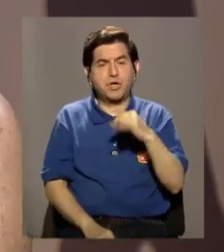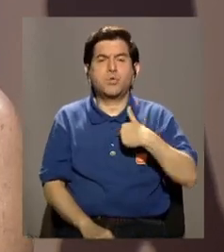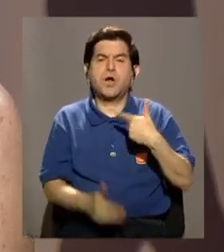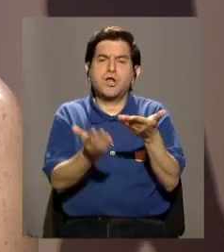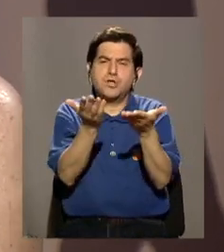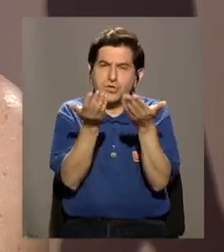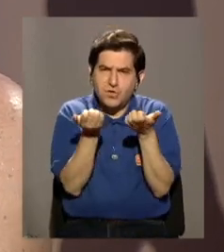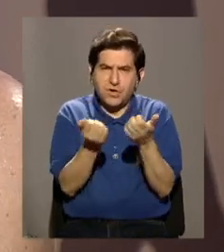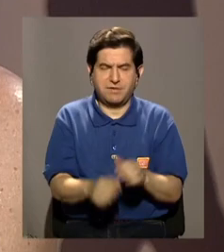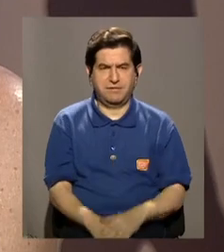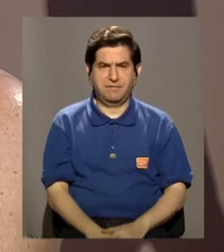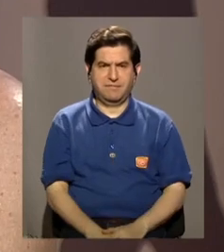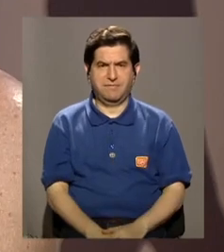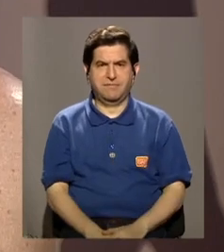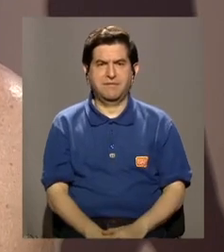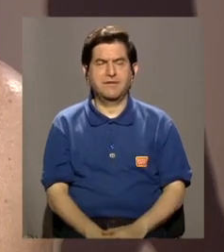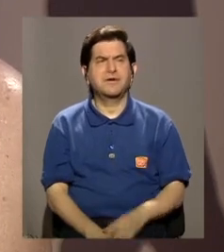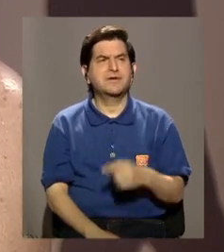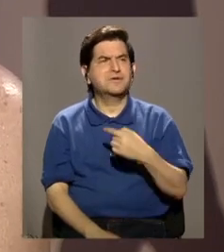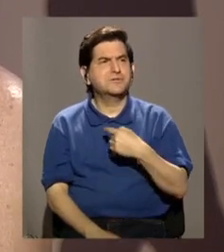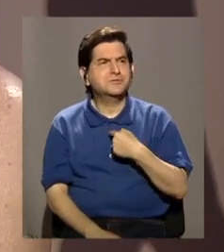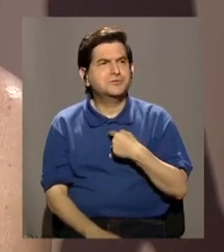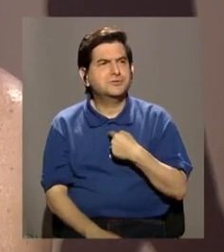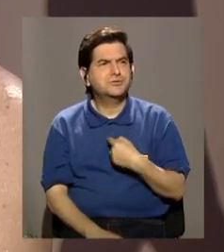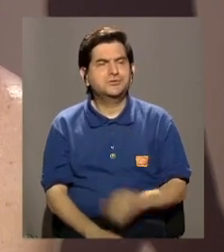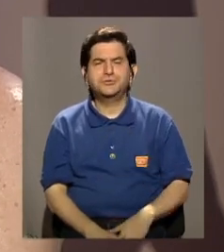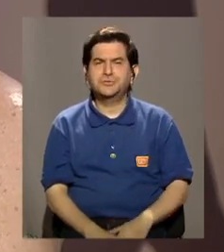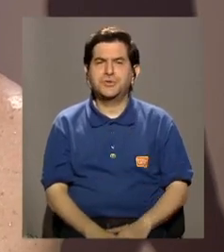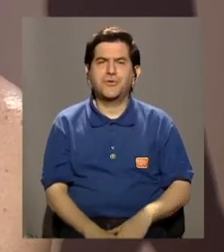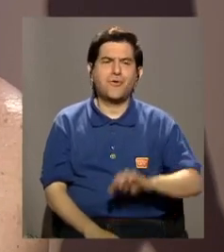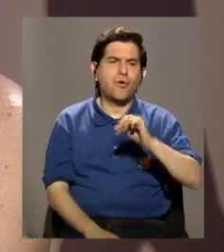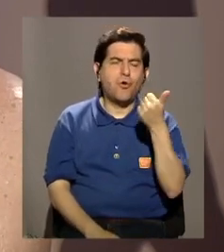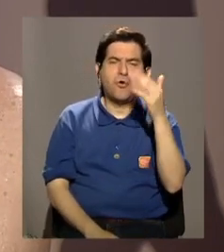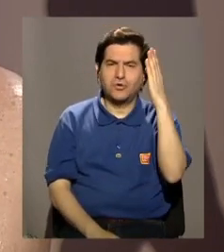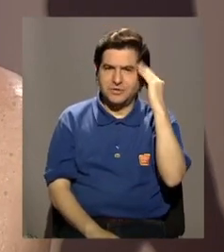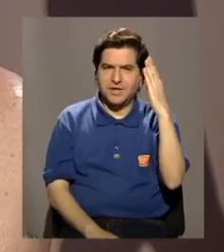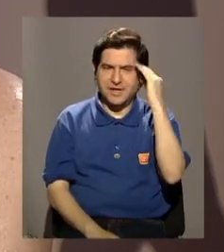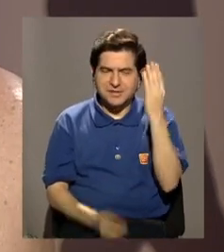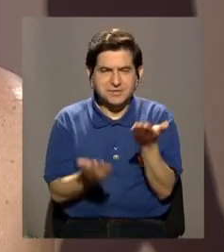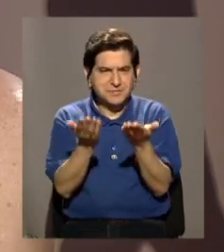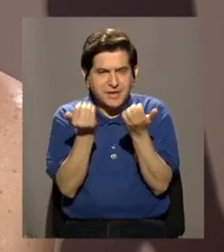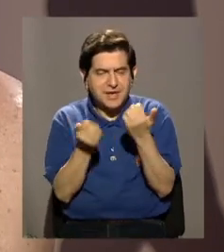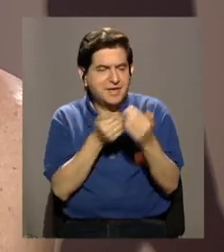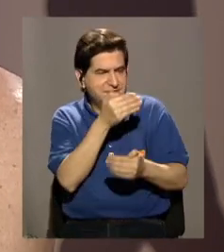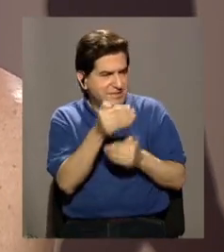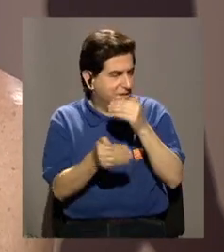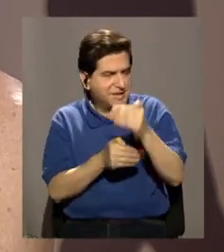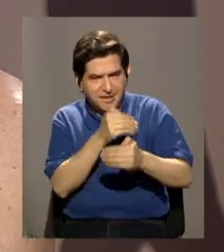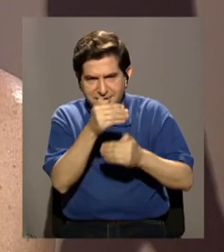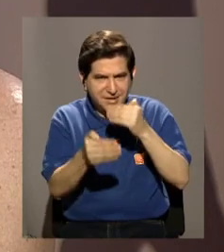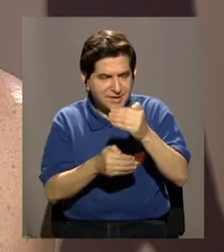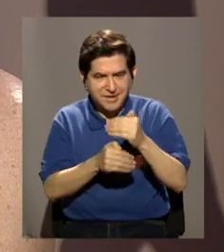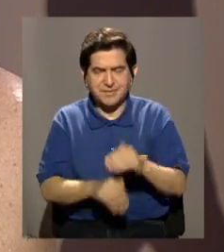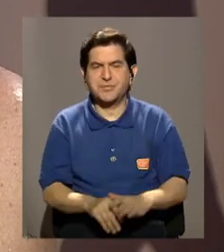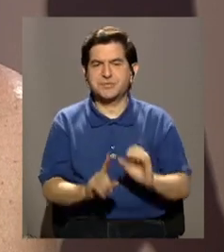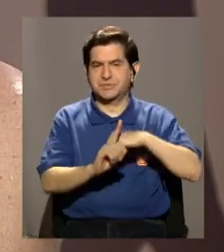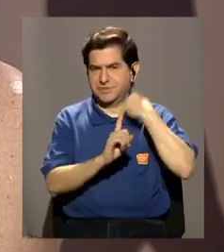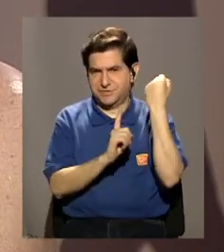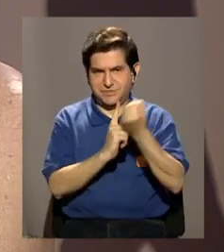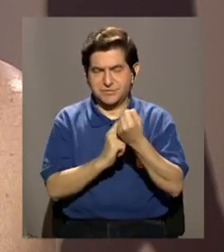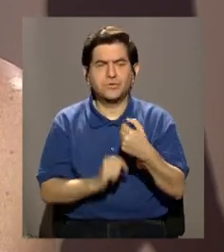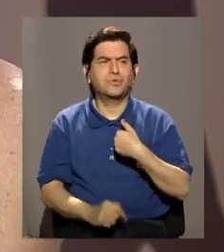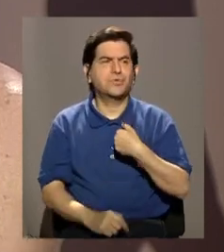yo quería hacer porque quería yo quería tener otra experiencia en el proceso y para mí ha